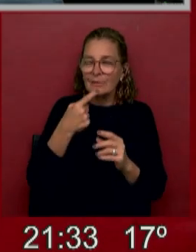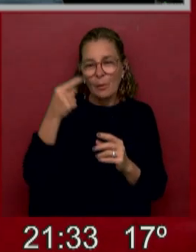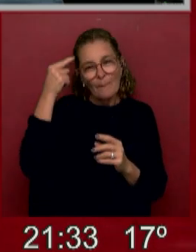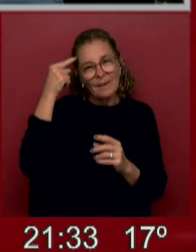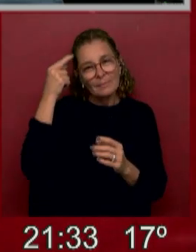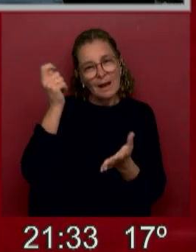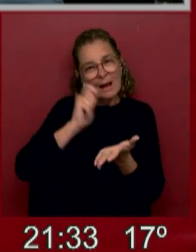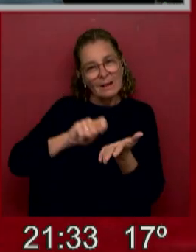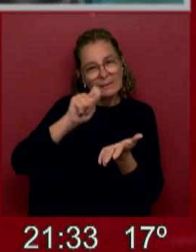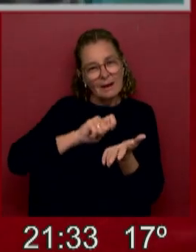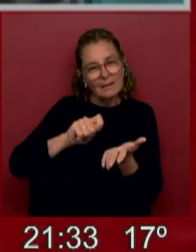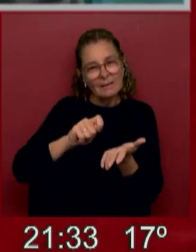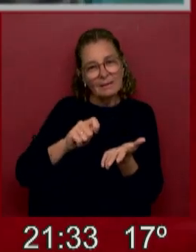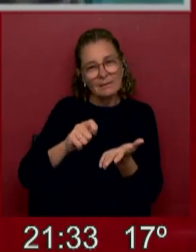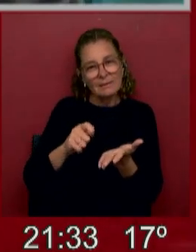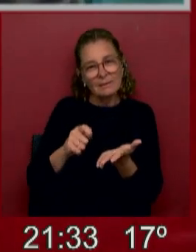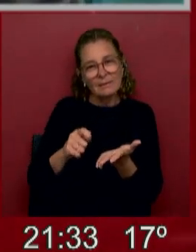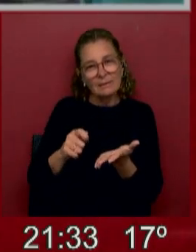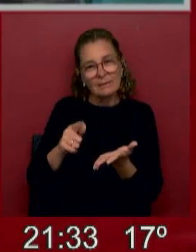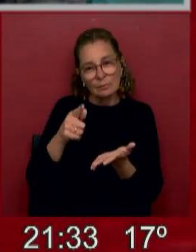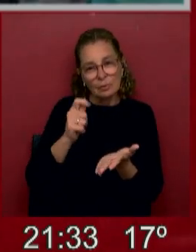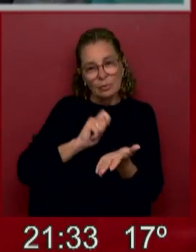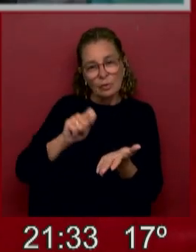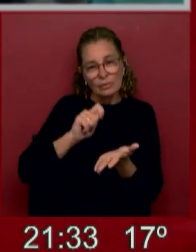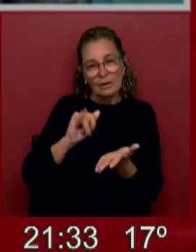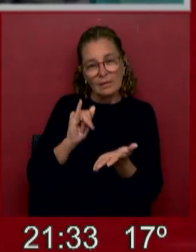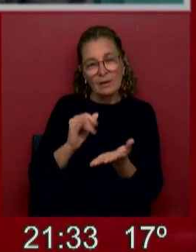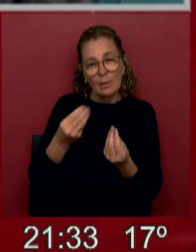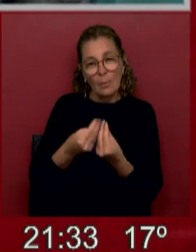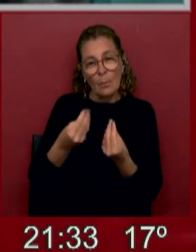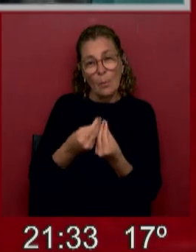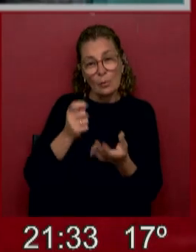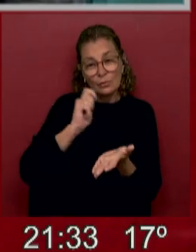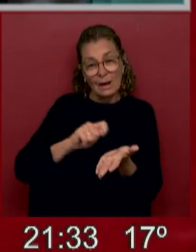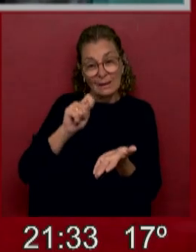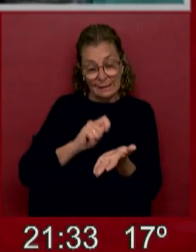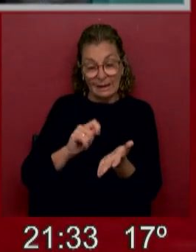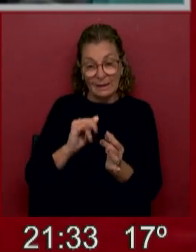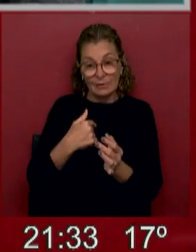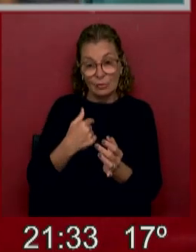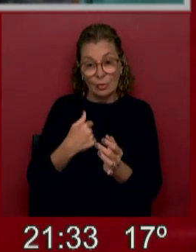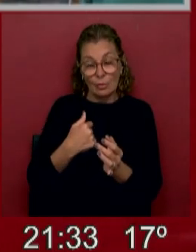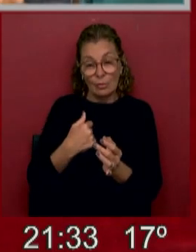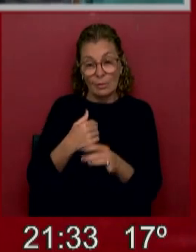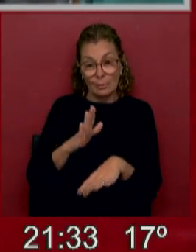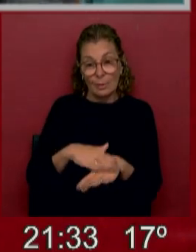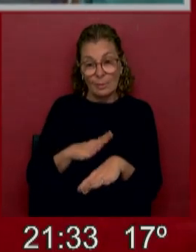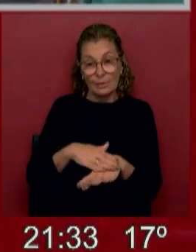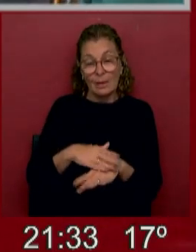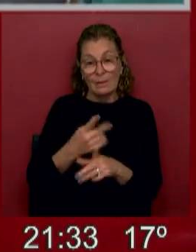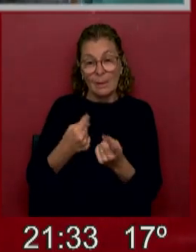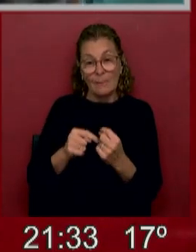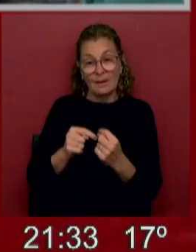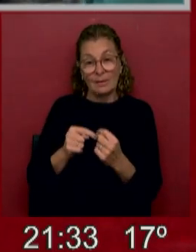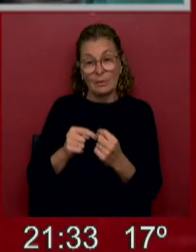las letras, esas son tuyas. Sí, hay muchas letras que en las que soy yo el responsable, pero en